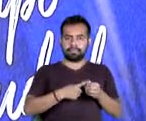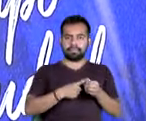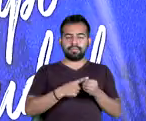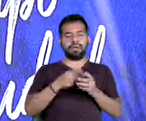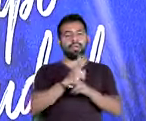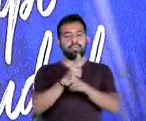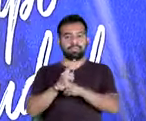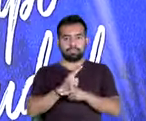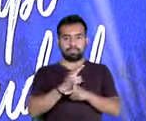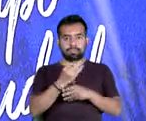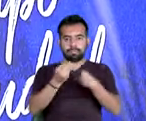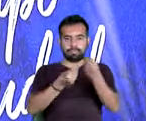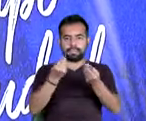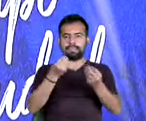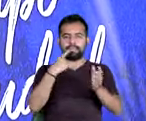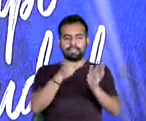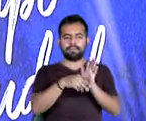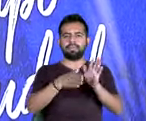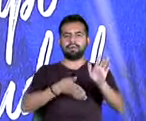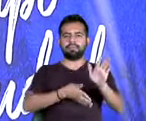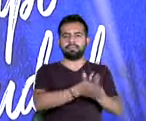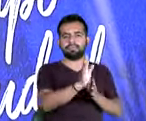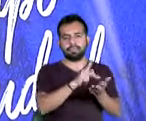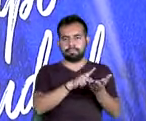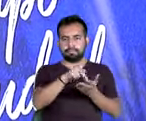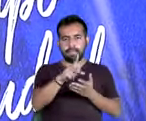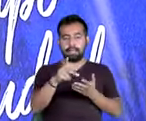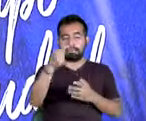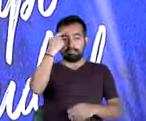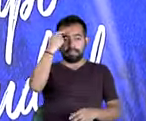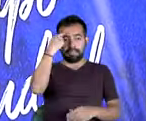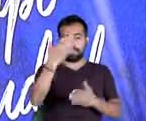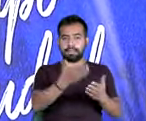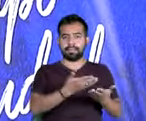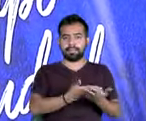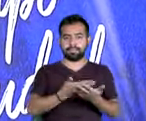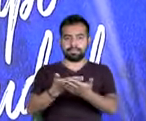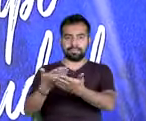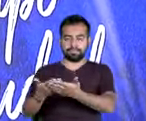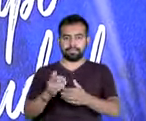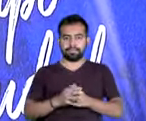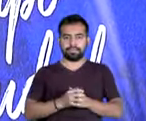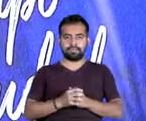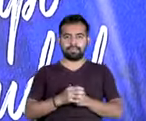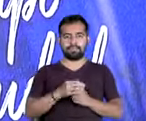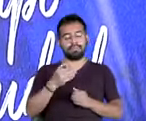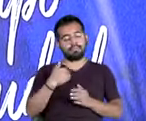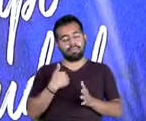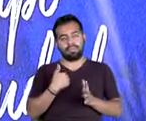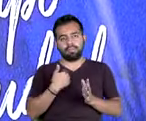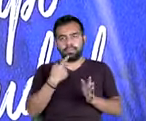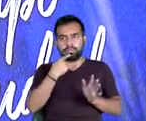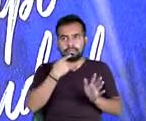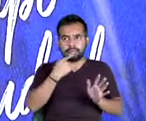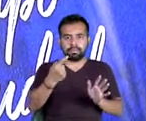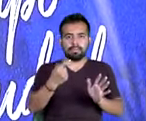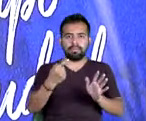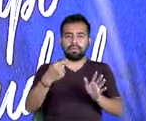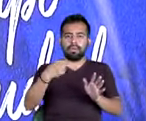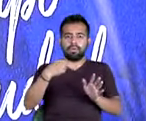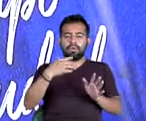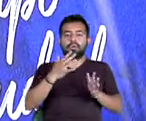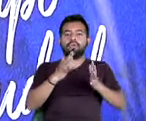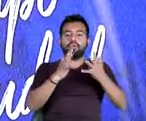susceptible, por ejemplo, de un pequeño peaje. ¿Sí? Hay que pensar en estas cosas, insisto, ¿no? Porque no podemos nosotros tener una